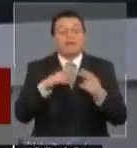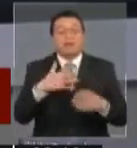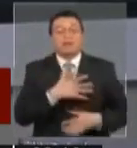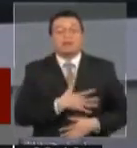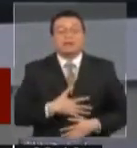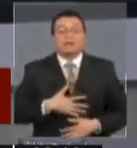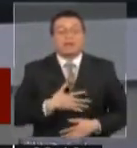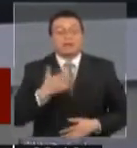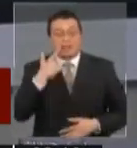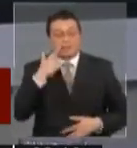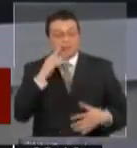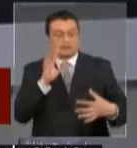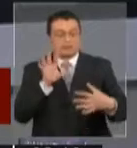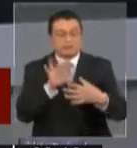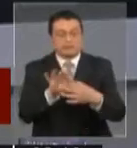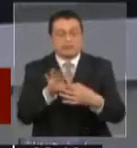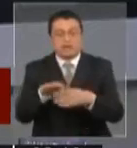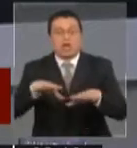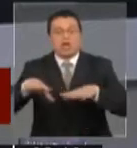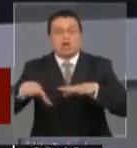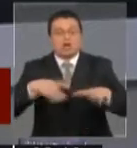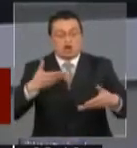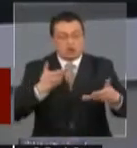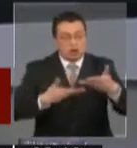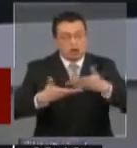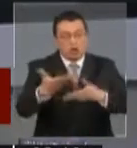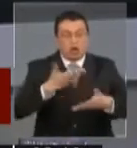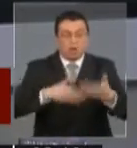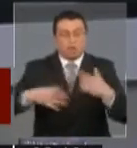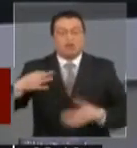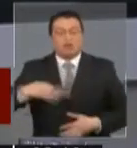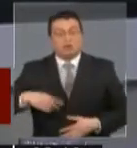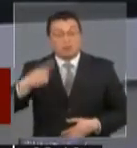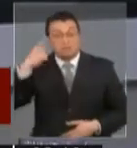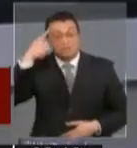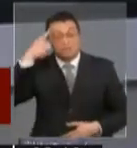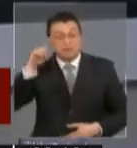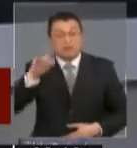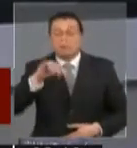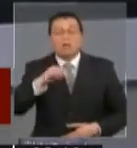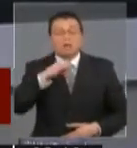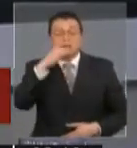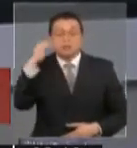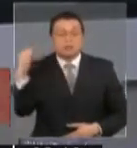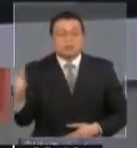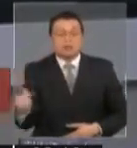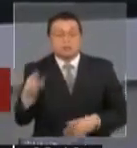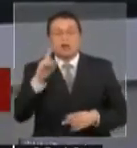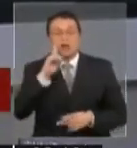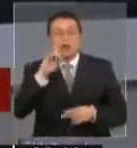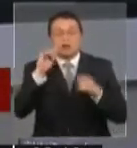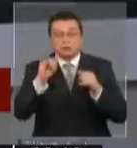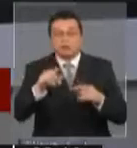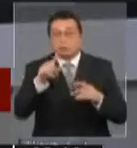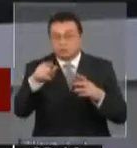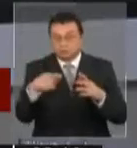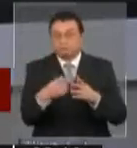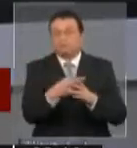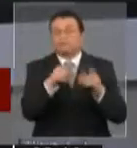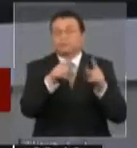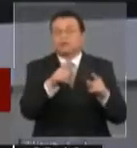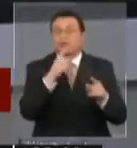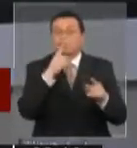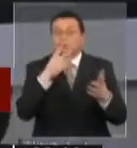de pertenencia a derechos compartidos que da la ciudadanía. Y sin embargo, siempre ha estado atravesada